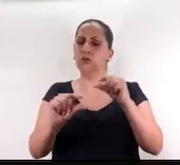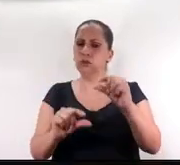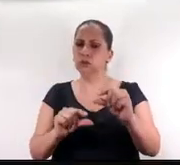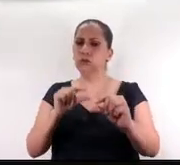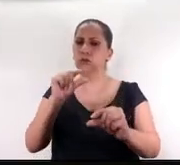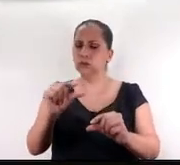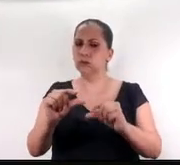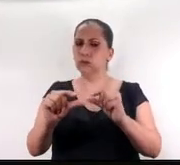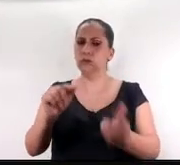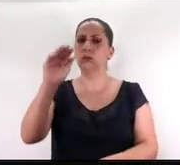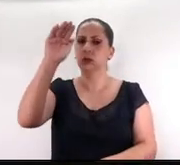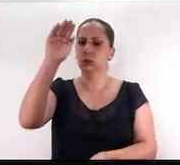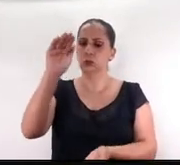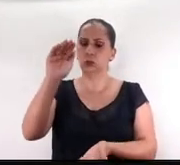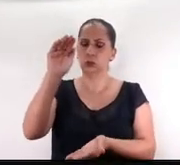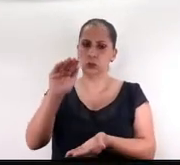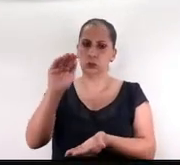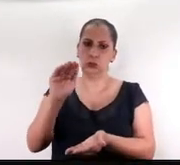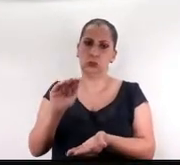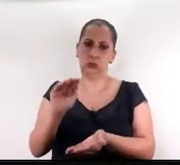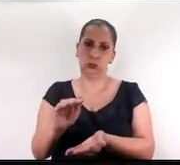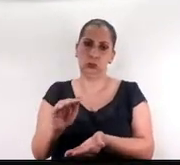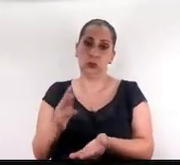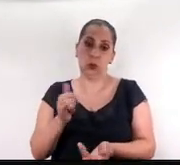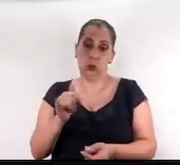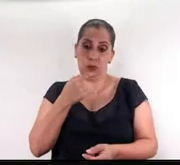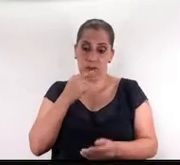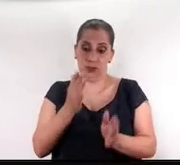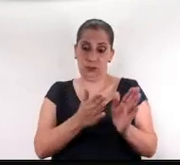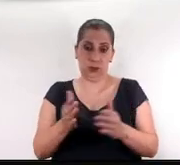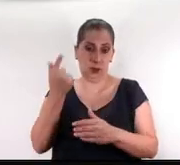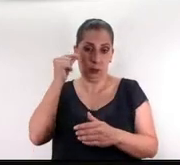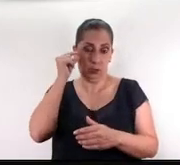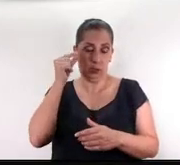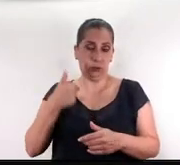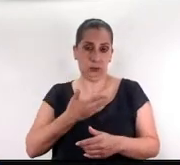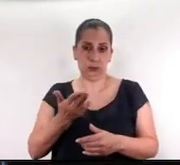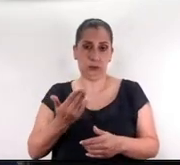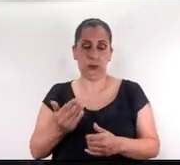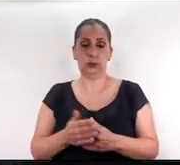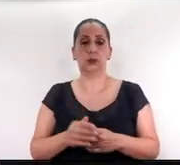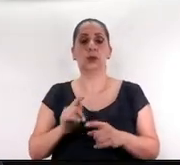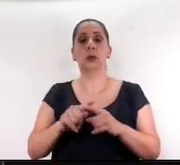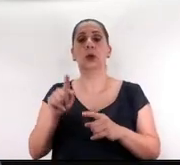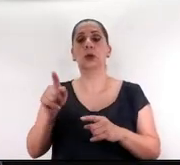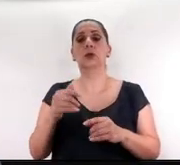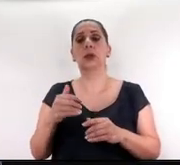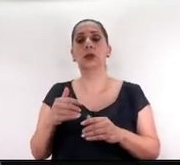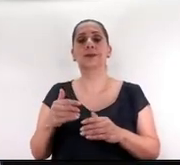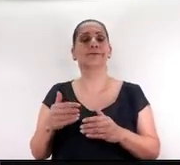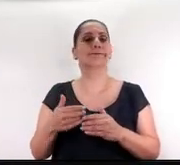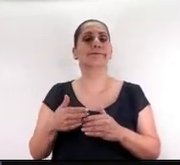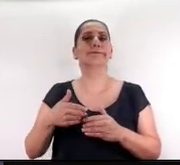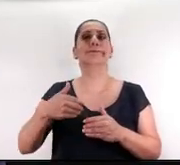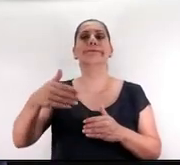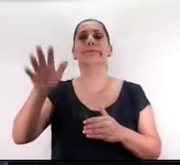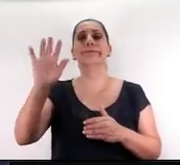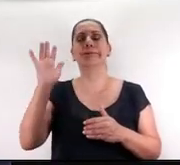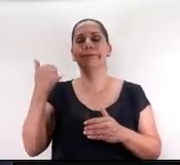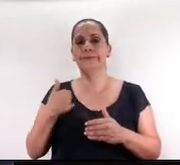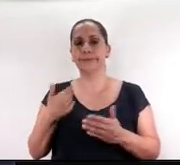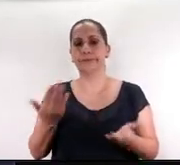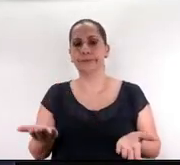gobierno, bajando esas cargas que van mucho más allá de las cargas